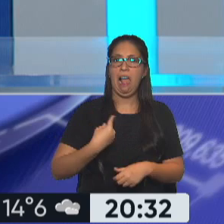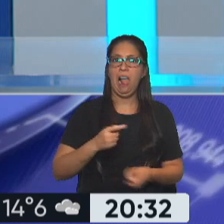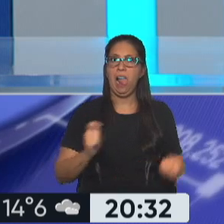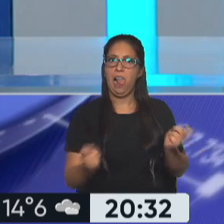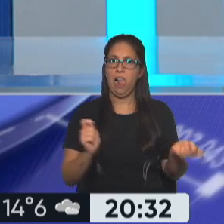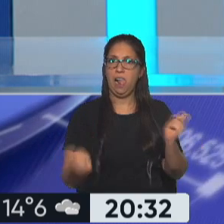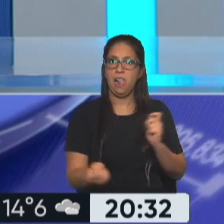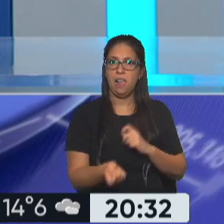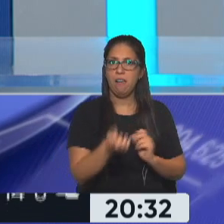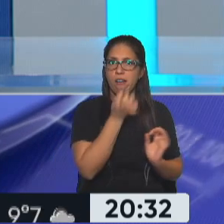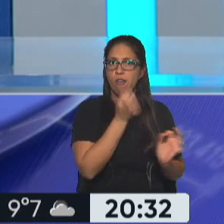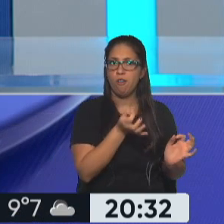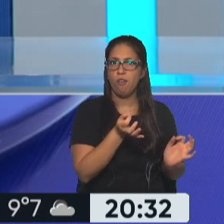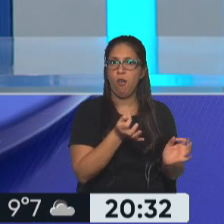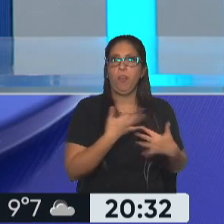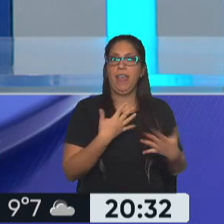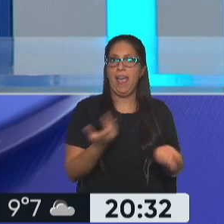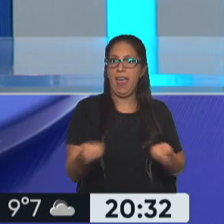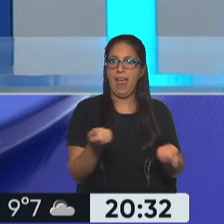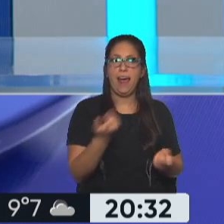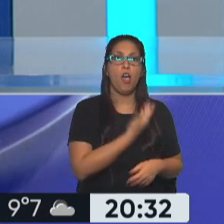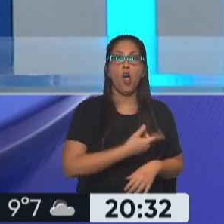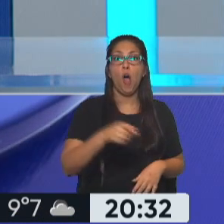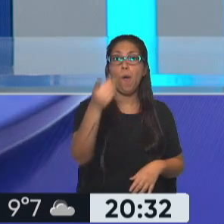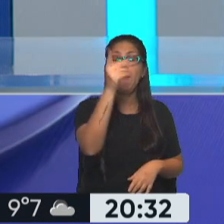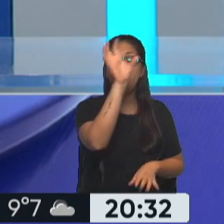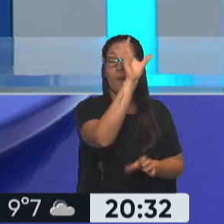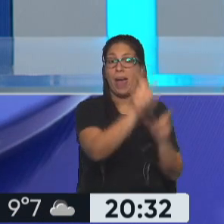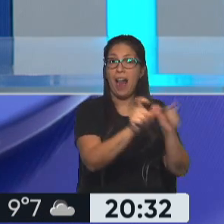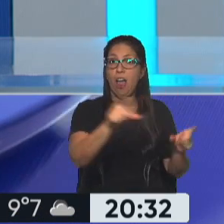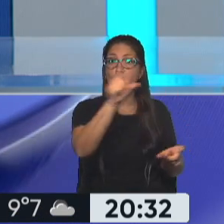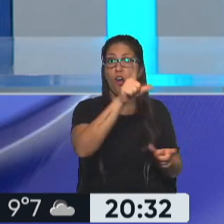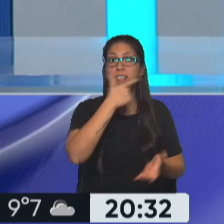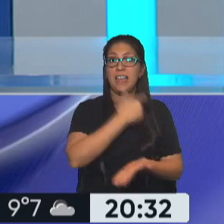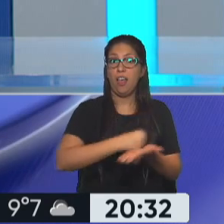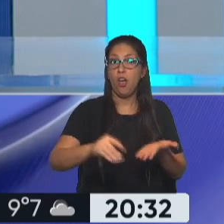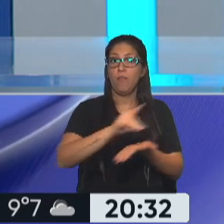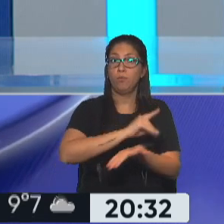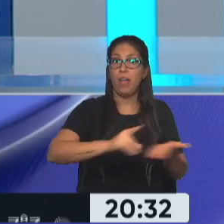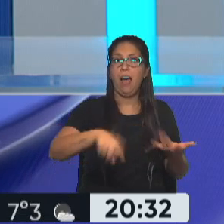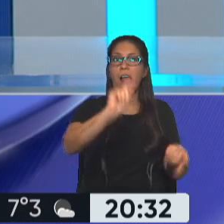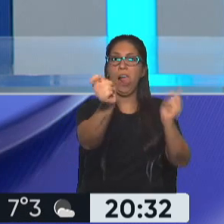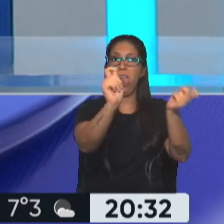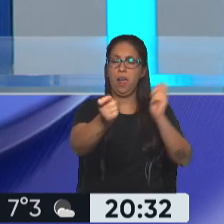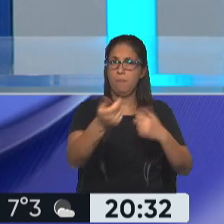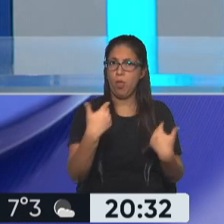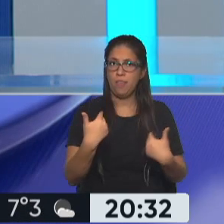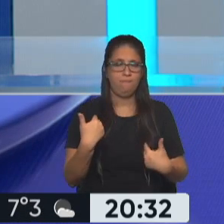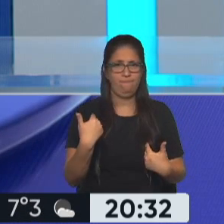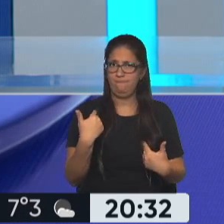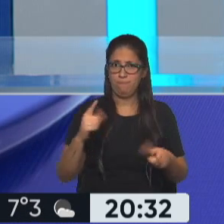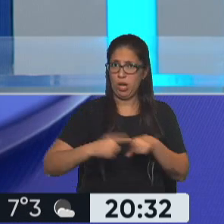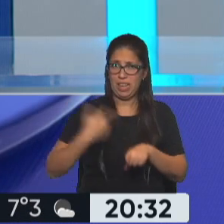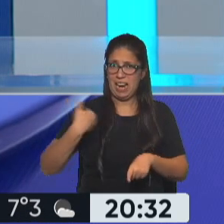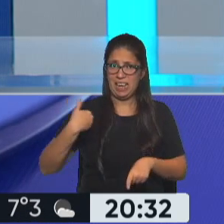torcer la voluntad de ciertos gobernadores y legisladores. Sin embargo, como todos sabemos, la política argentina no